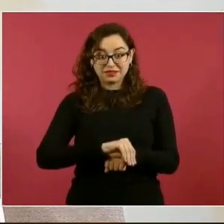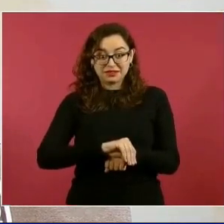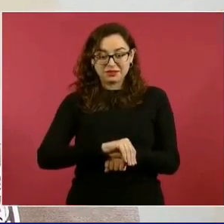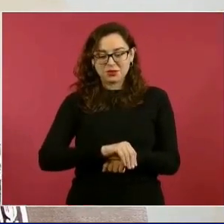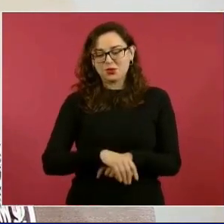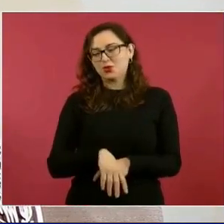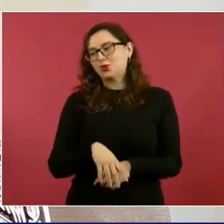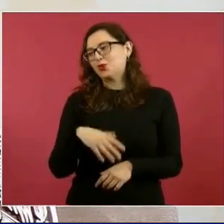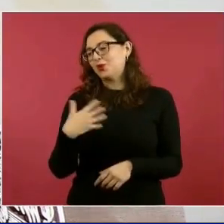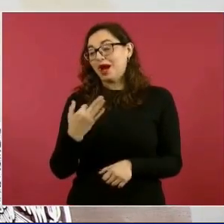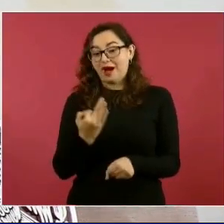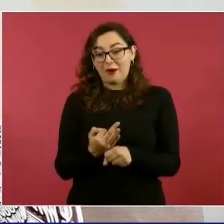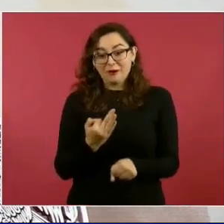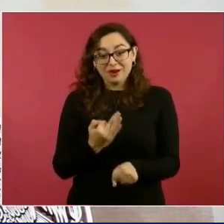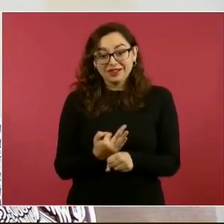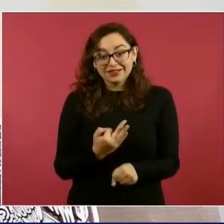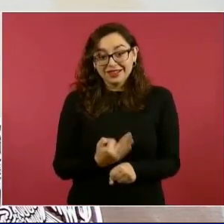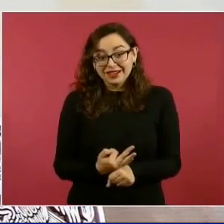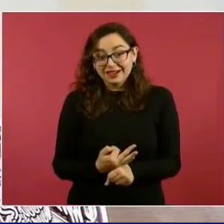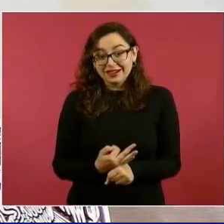El precio